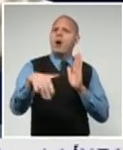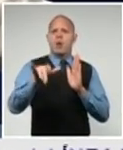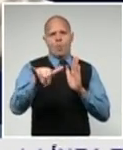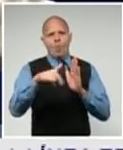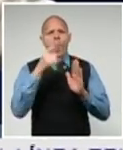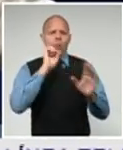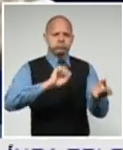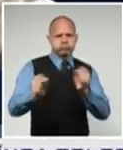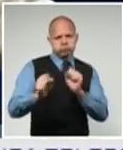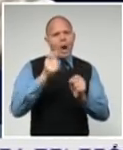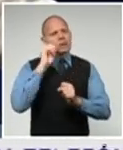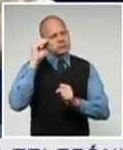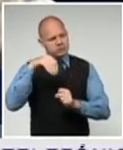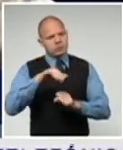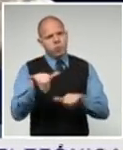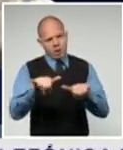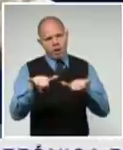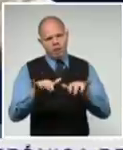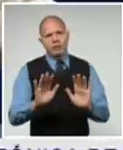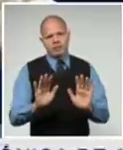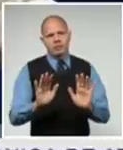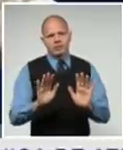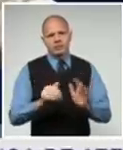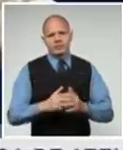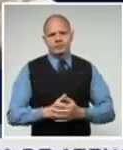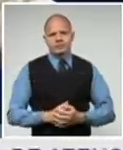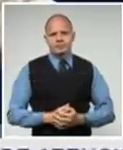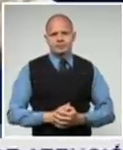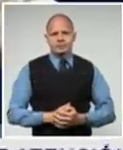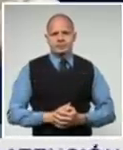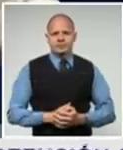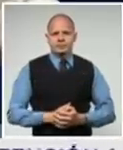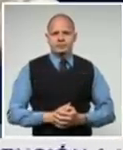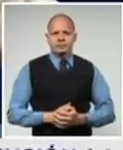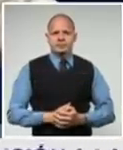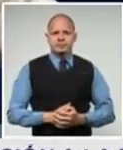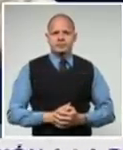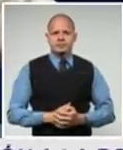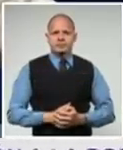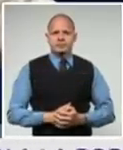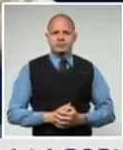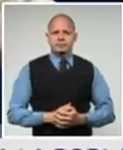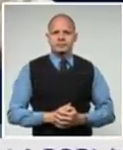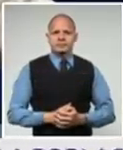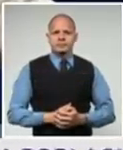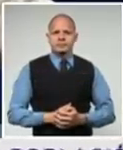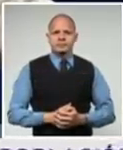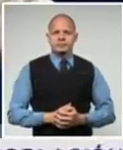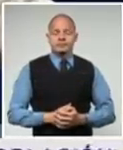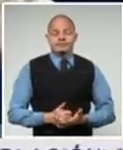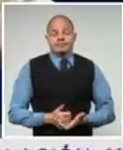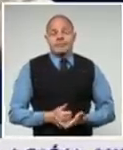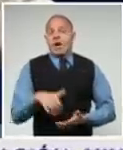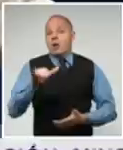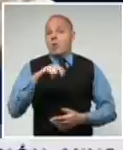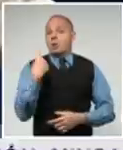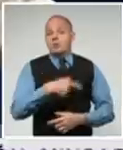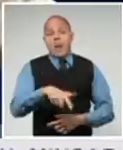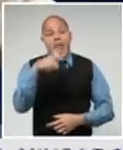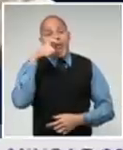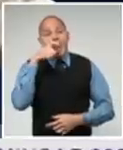medidas fuertes de aplicaciones a compañeros que violen lo que está